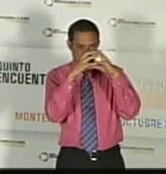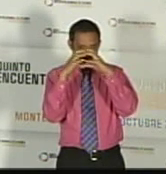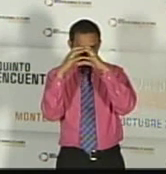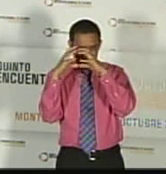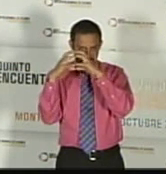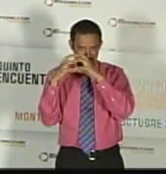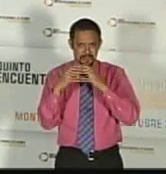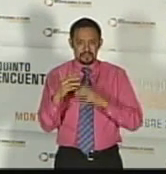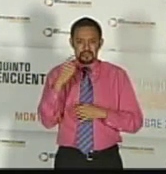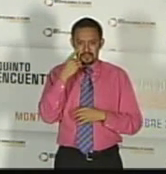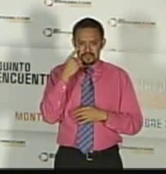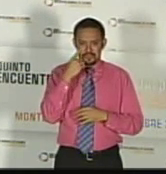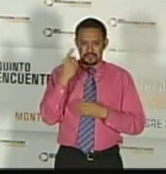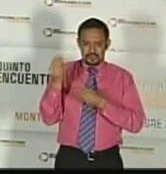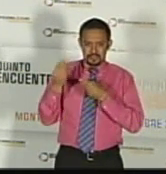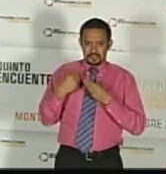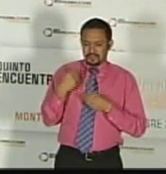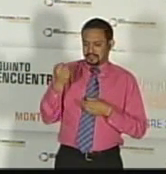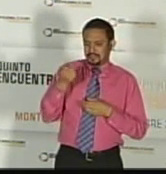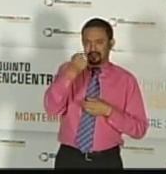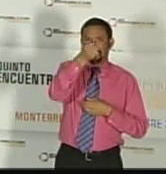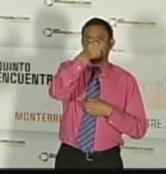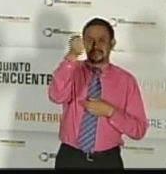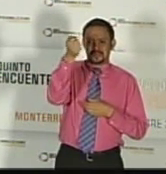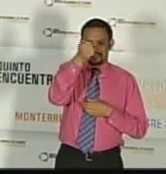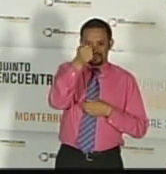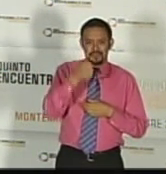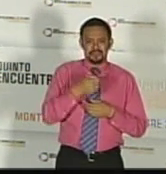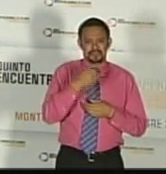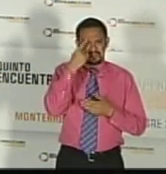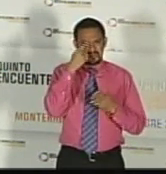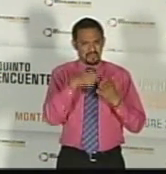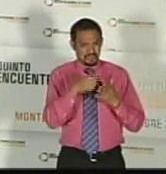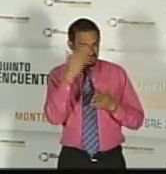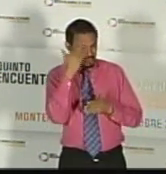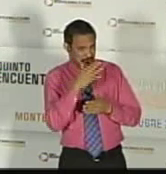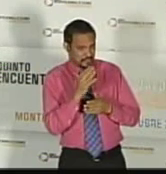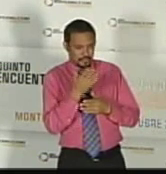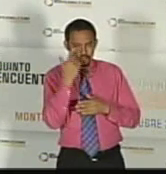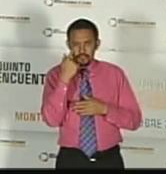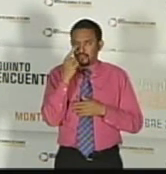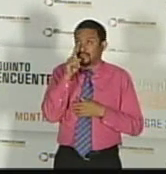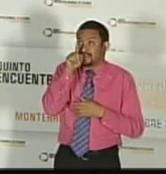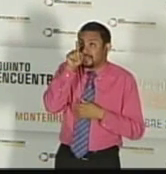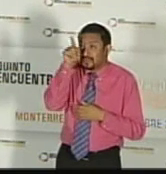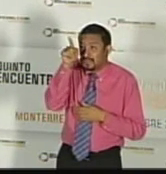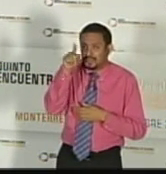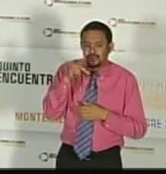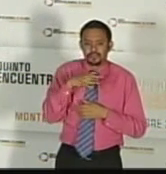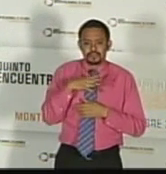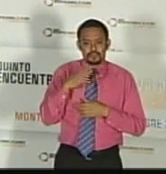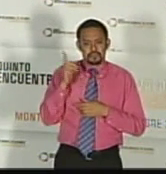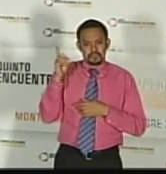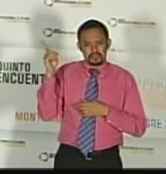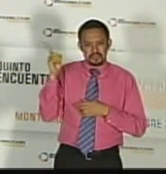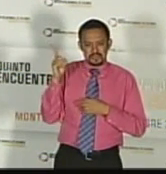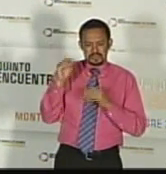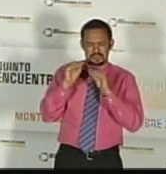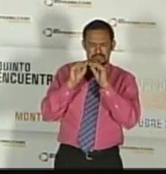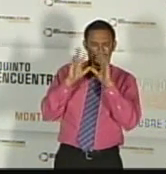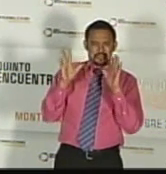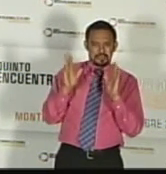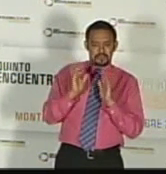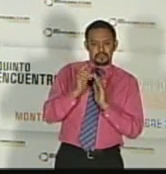Mira, me dio esto para que apuntara con esto, y creo que sé cómo hacerle. No veo el punto, ahí está. Bueno, no es muy brillante este